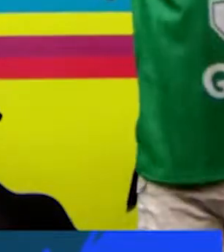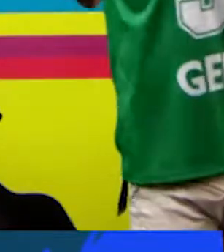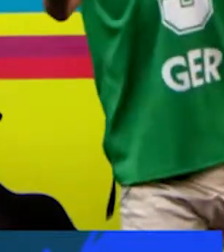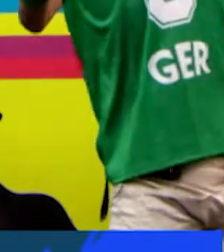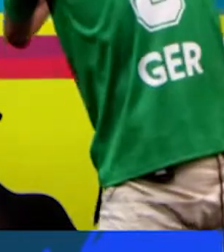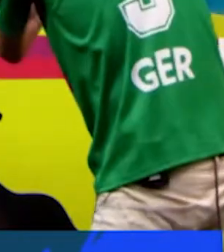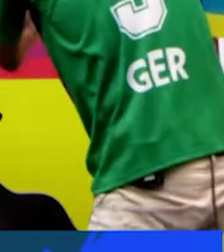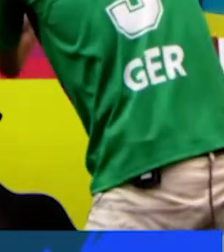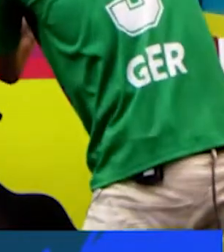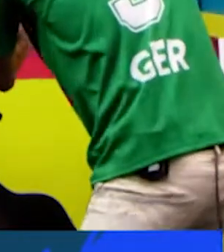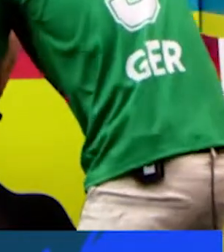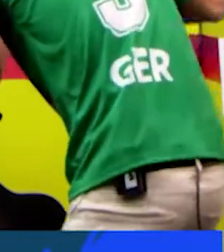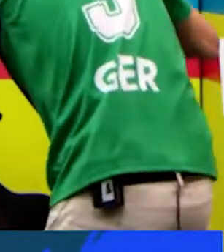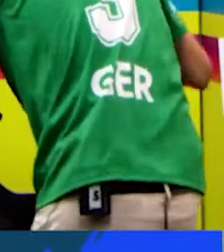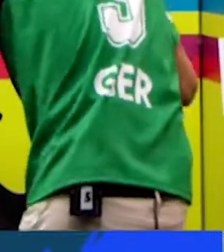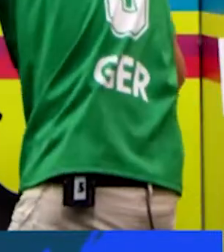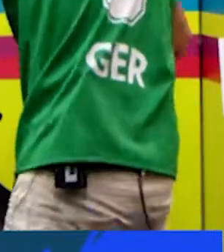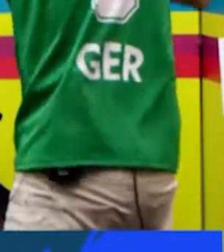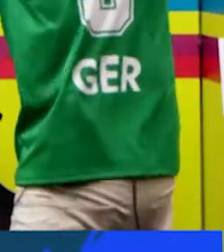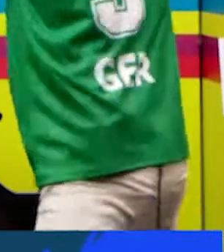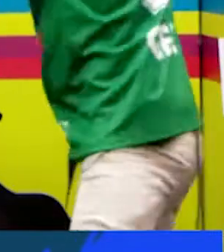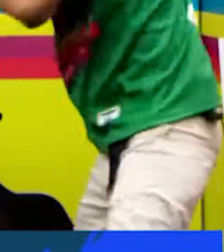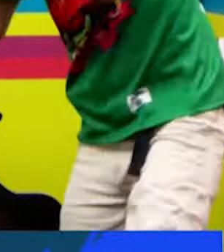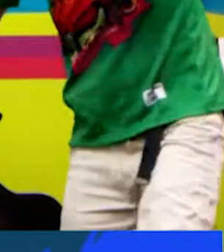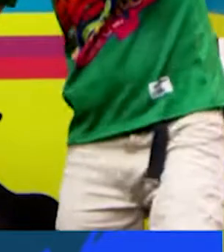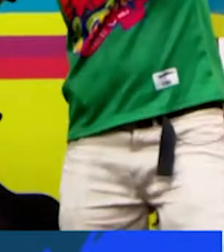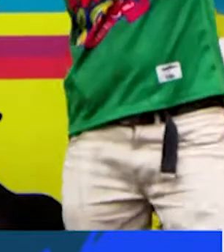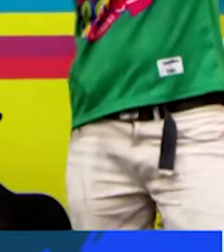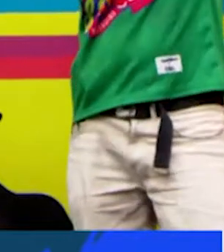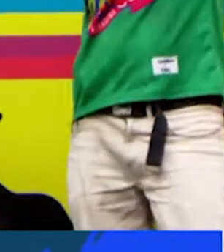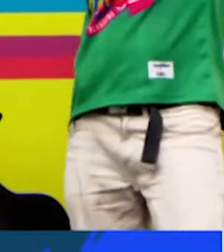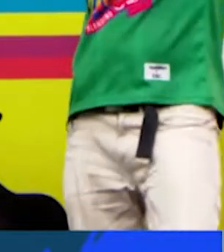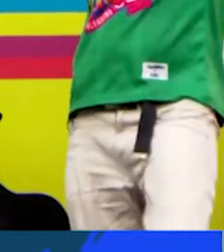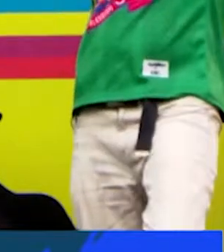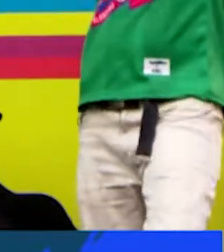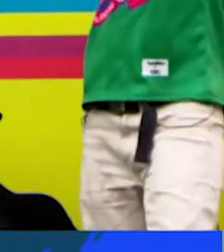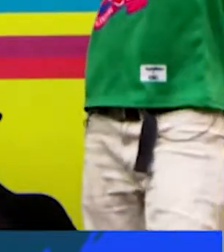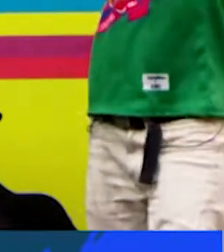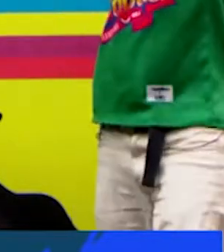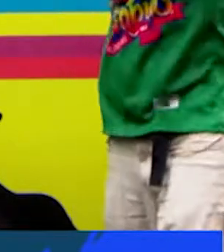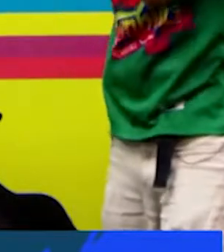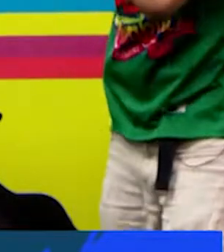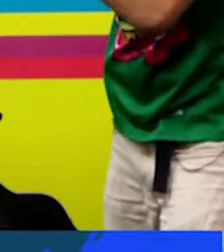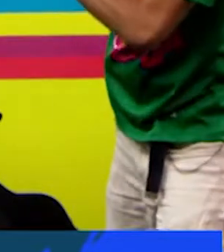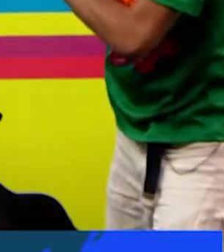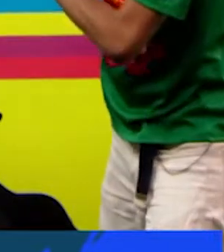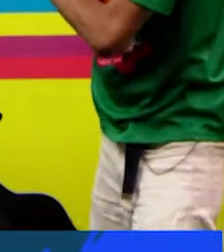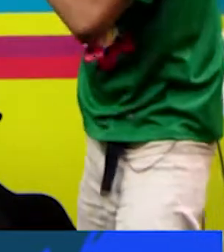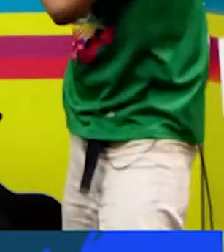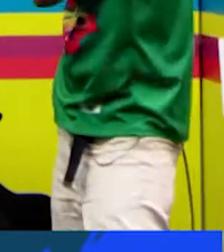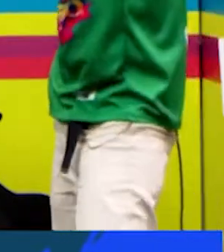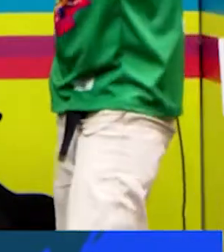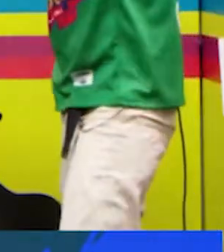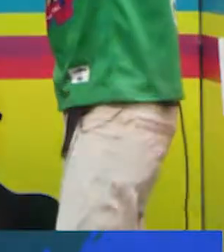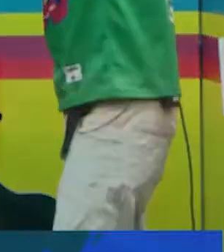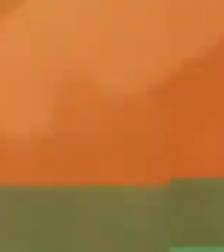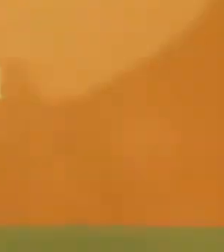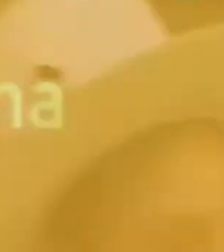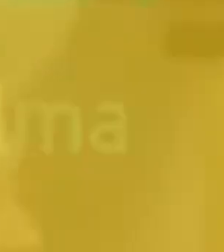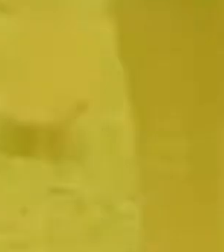más consciente, mi luz. Y saber que el dinero no me controla.